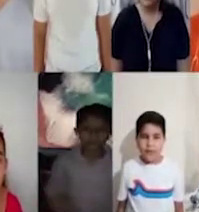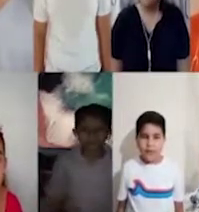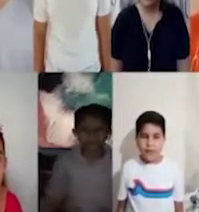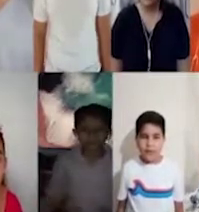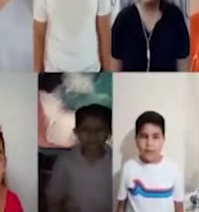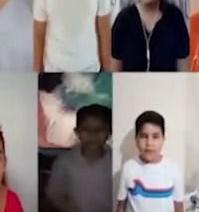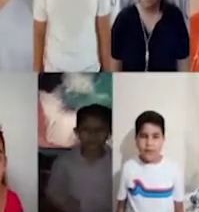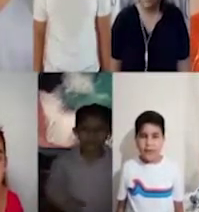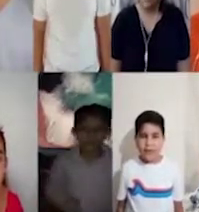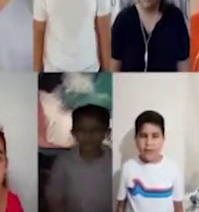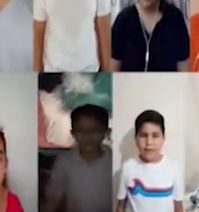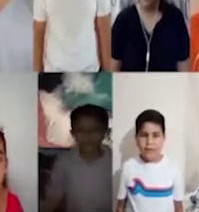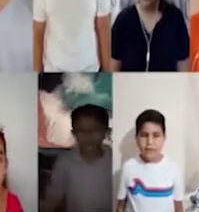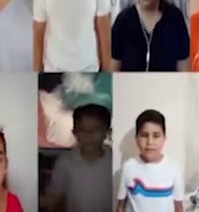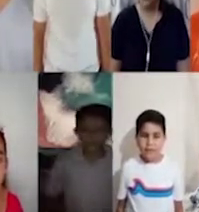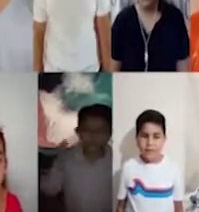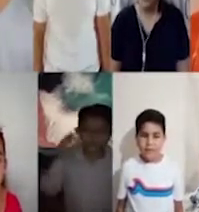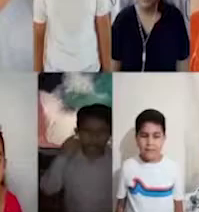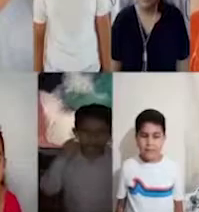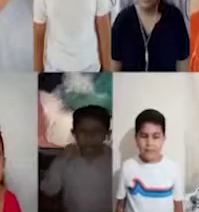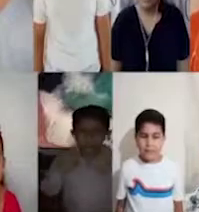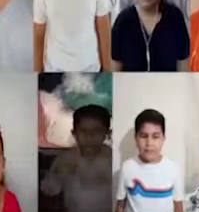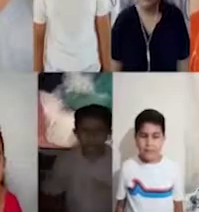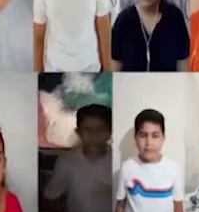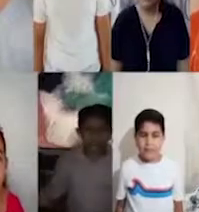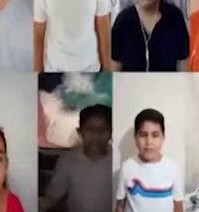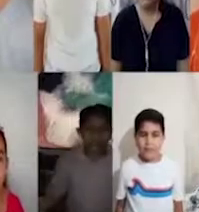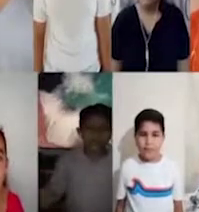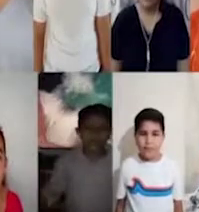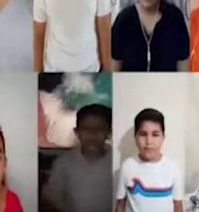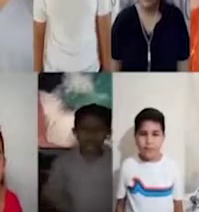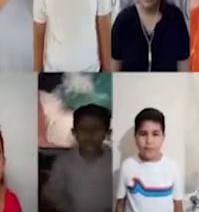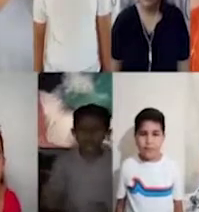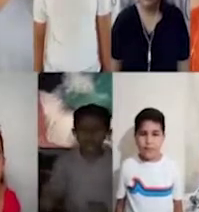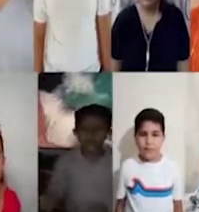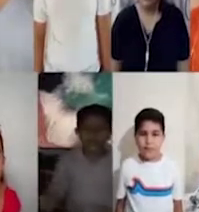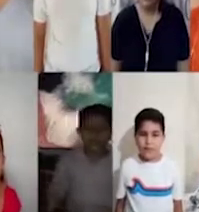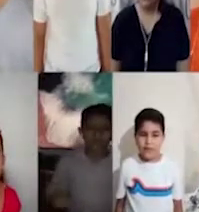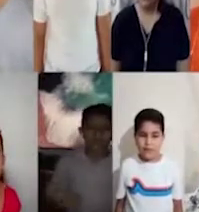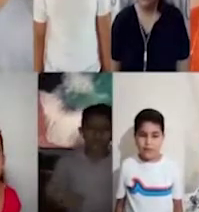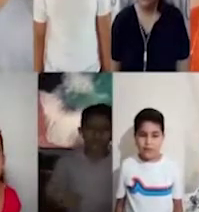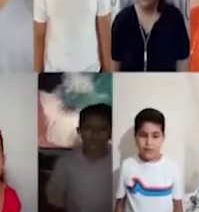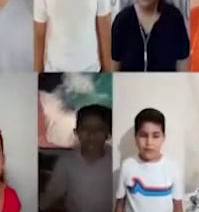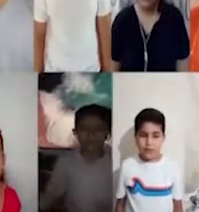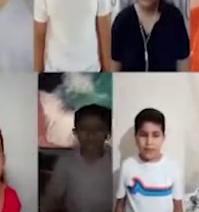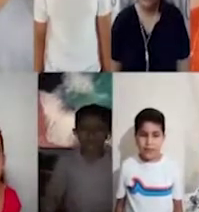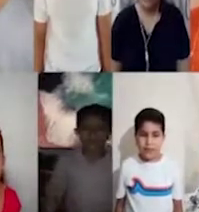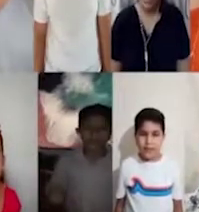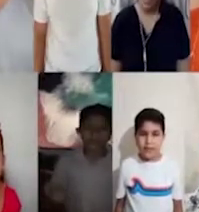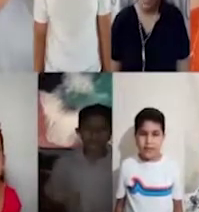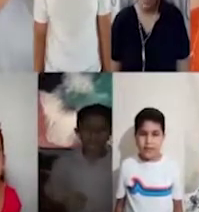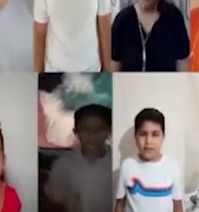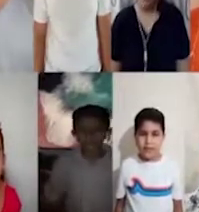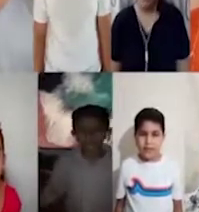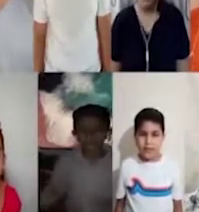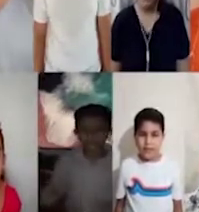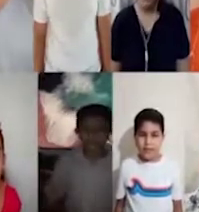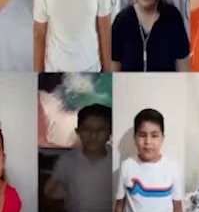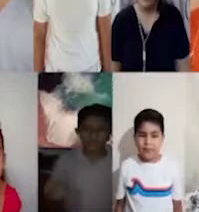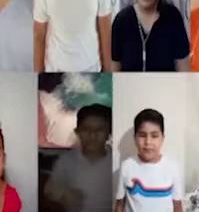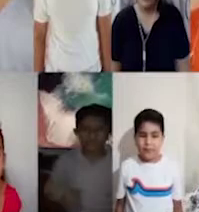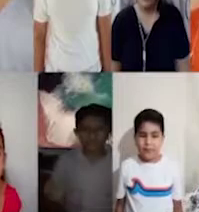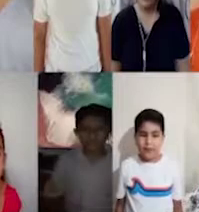blancas olas su carita podía blanquear. La negrita cucurumbe a